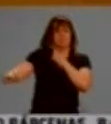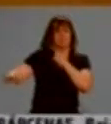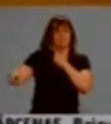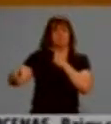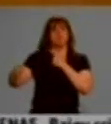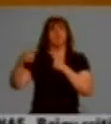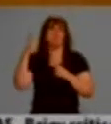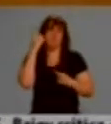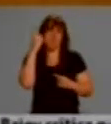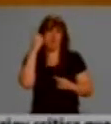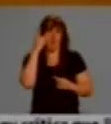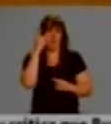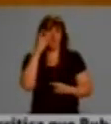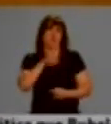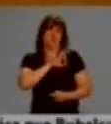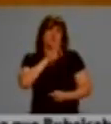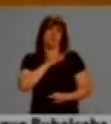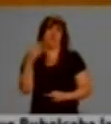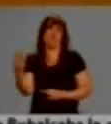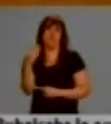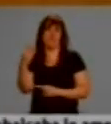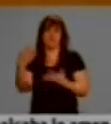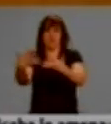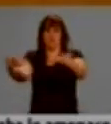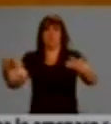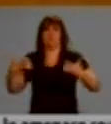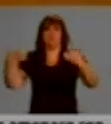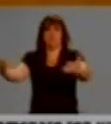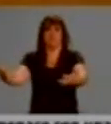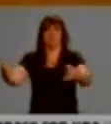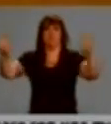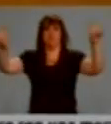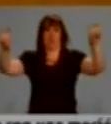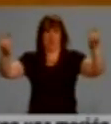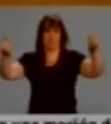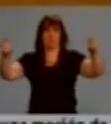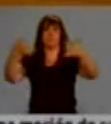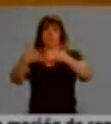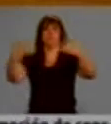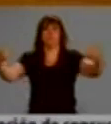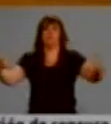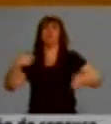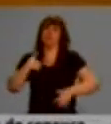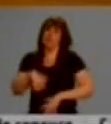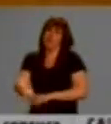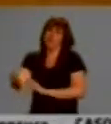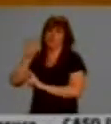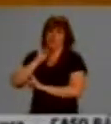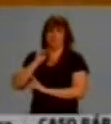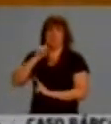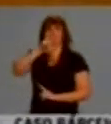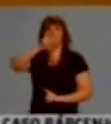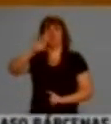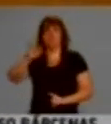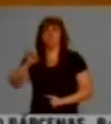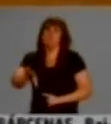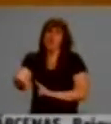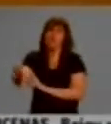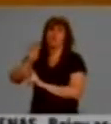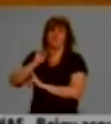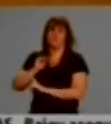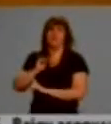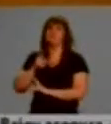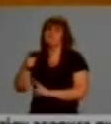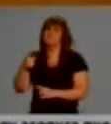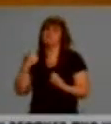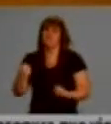mensaje telefónico a Luis Bárcenas que decía, abro comillas, lo entiendo, Luis, lo entiendo,